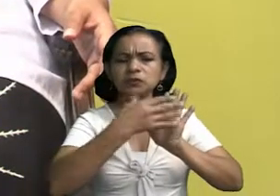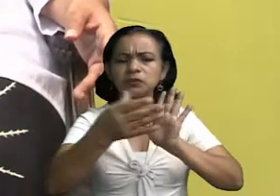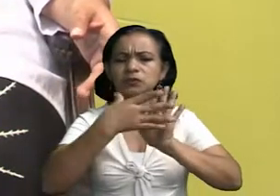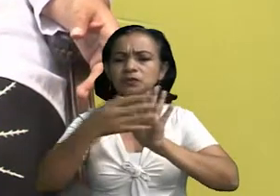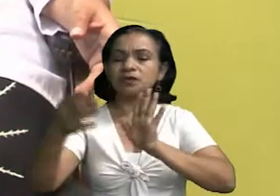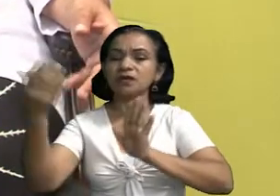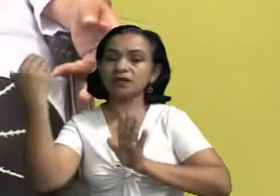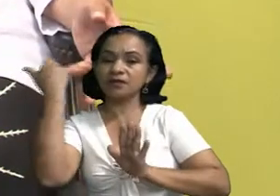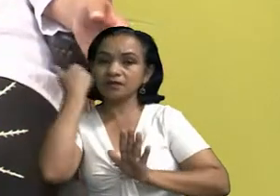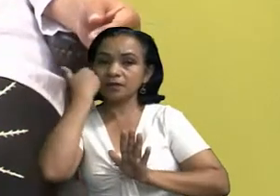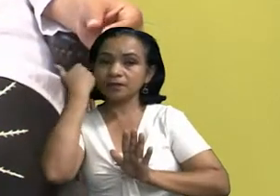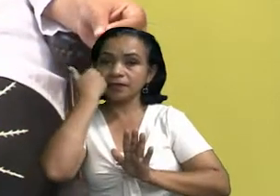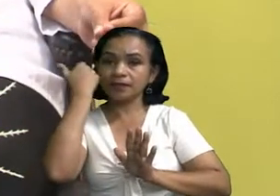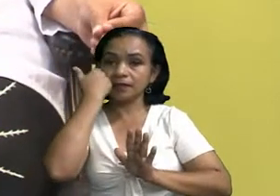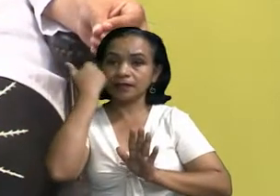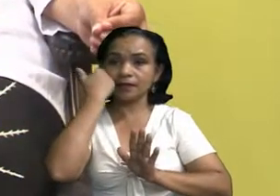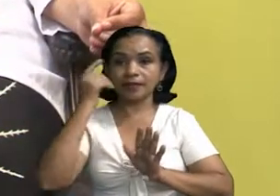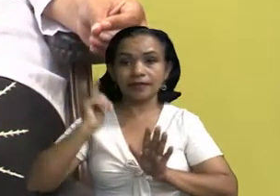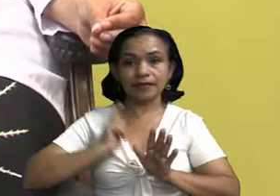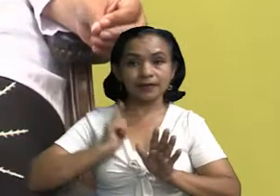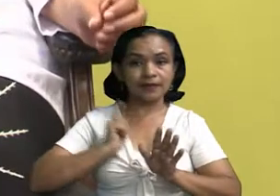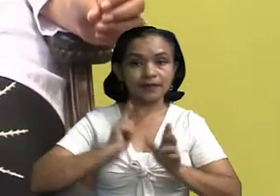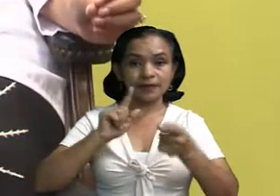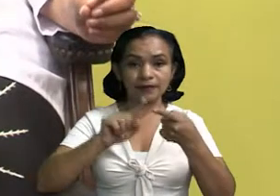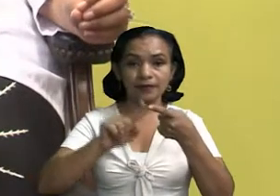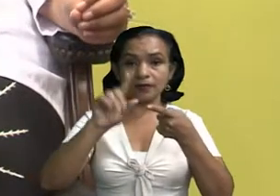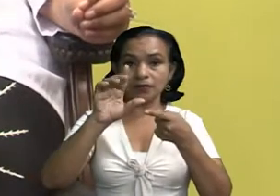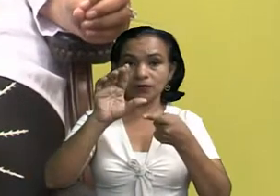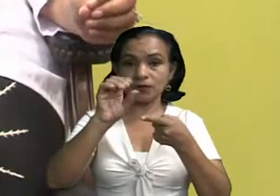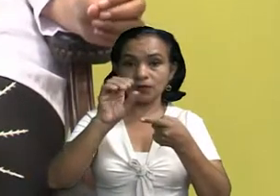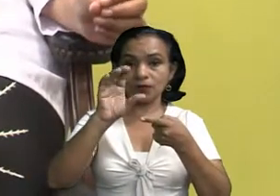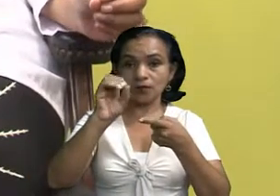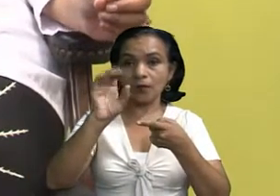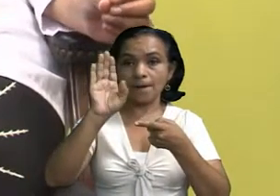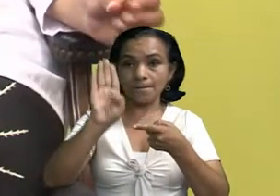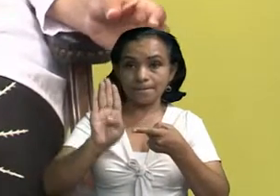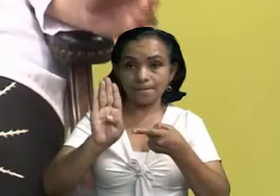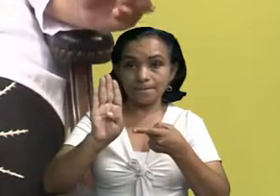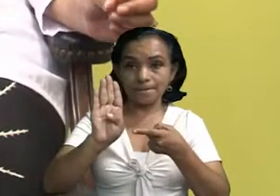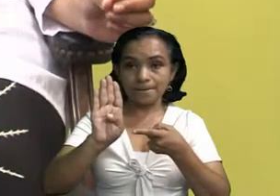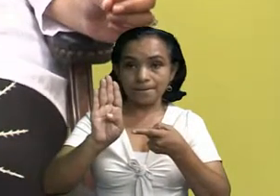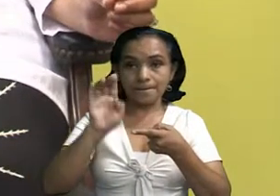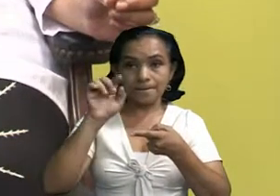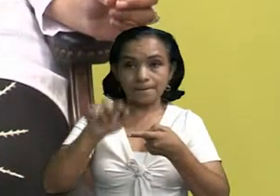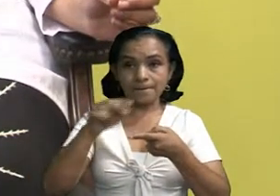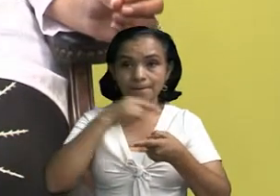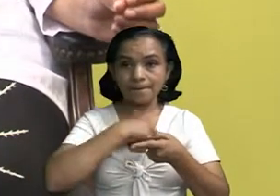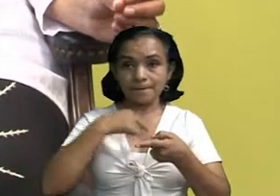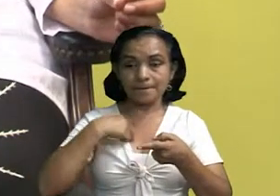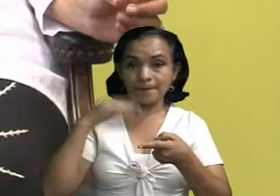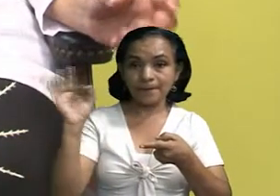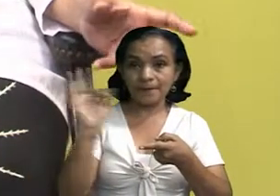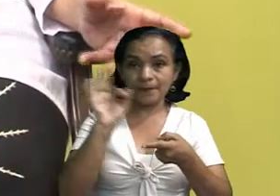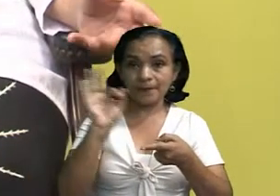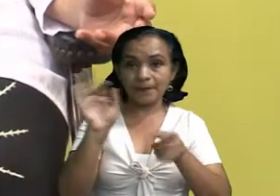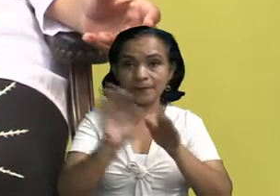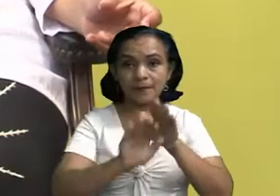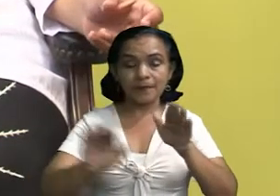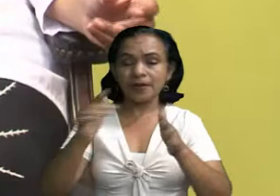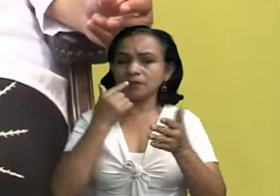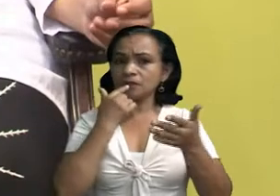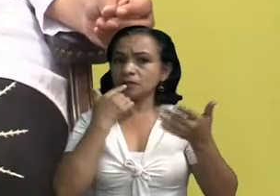él. Yeah. Existe también el estreptococo de tipo B. Este estreptococo se caracteriza más que todo